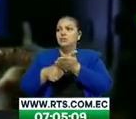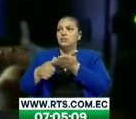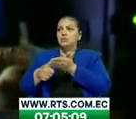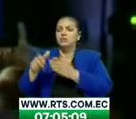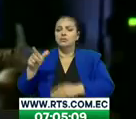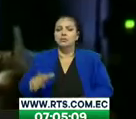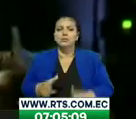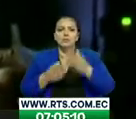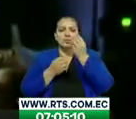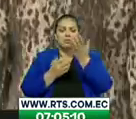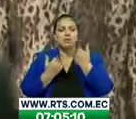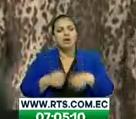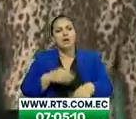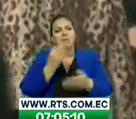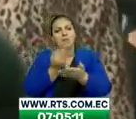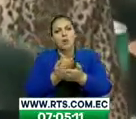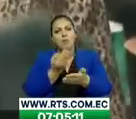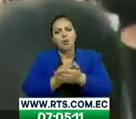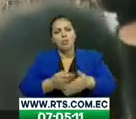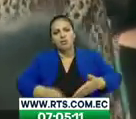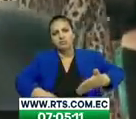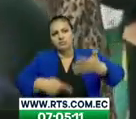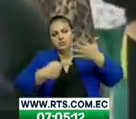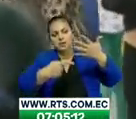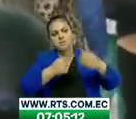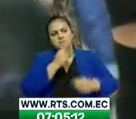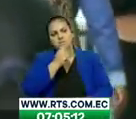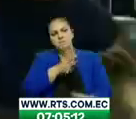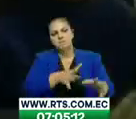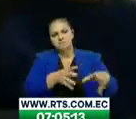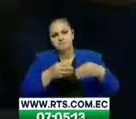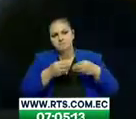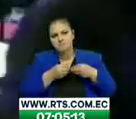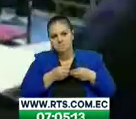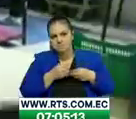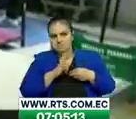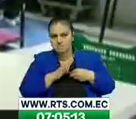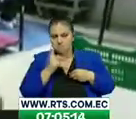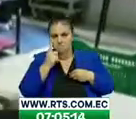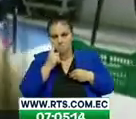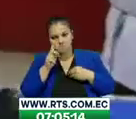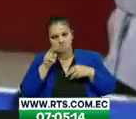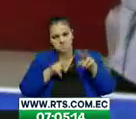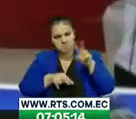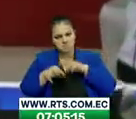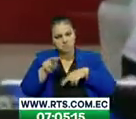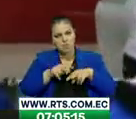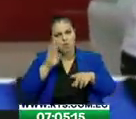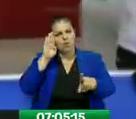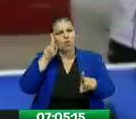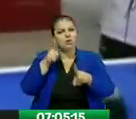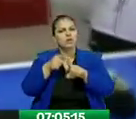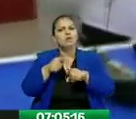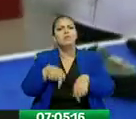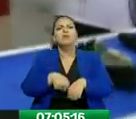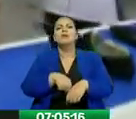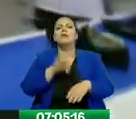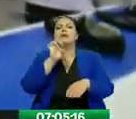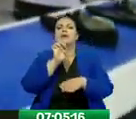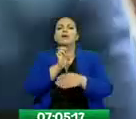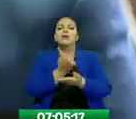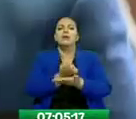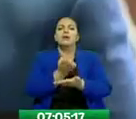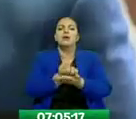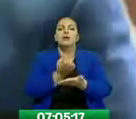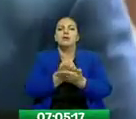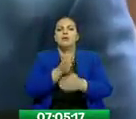desde todos los sectores tienen el objetivo de encontrar la reactivación económica del país, así como la productividad y mejores condiciones de empleo.